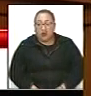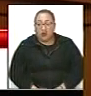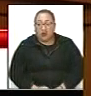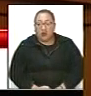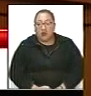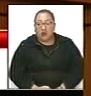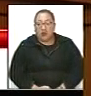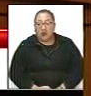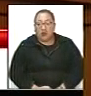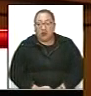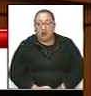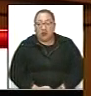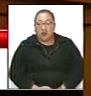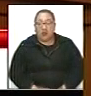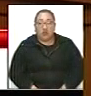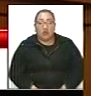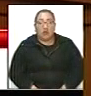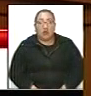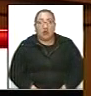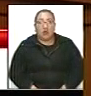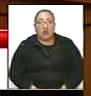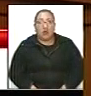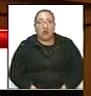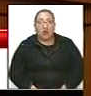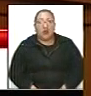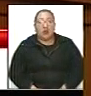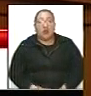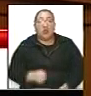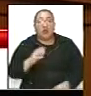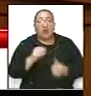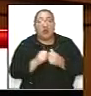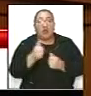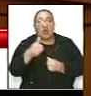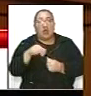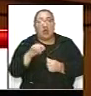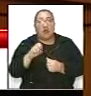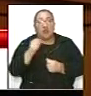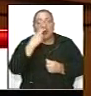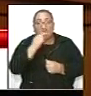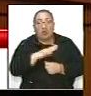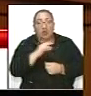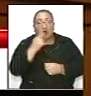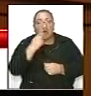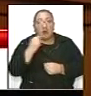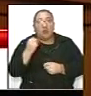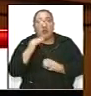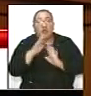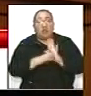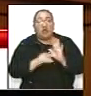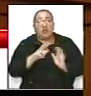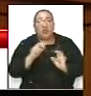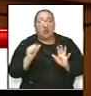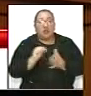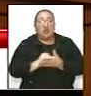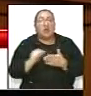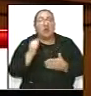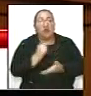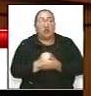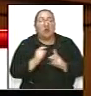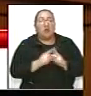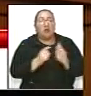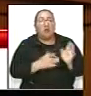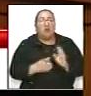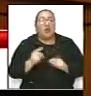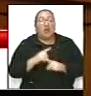Asimismo, se declaró como prioridad nacional el abordaje de la anemia en niñas y niños menores de 36 meses y se aprobó también el